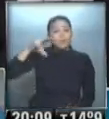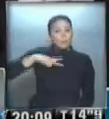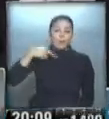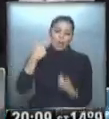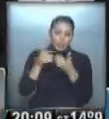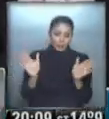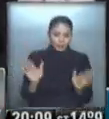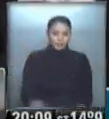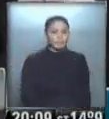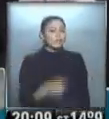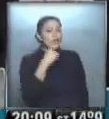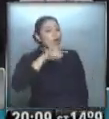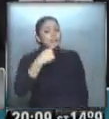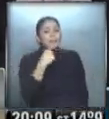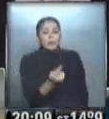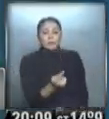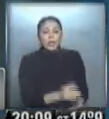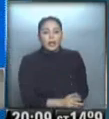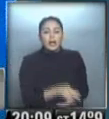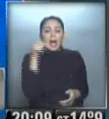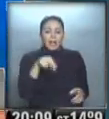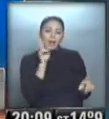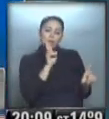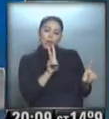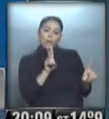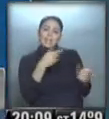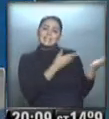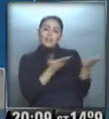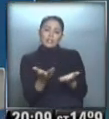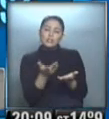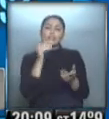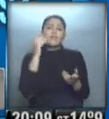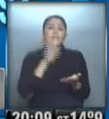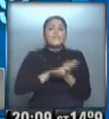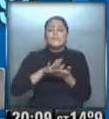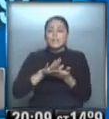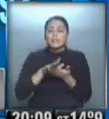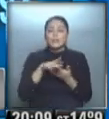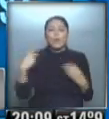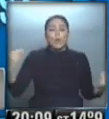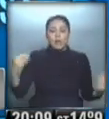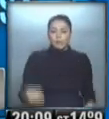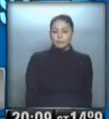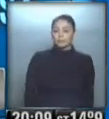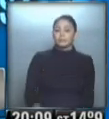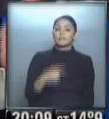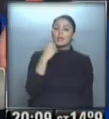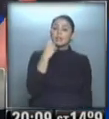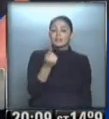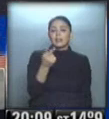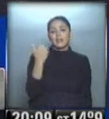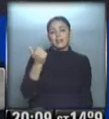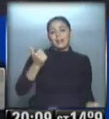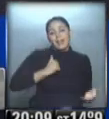abiertos. Otra de las preguntas, Pedro, y aquí está, ¿eh? ¿Cuáles son los servicios esenciales? Servicios esenciales, el ejército,